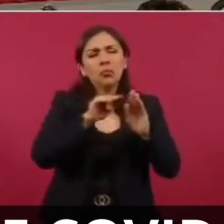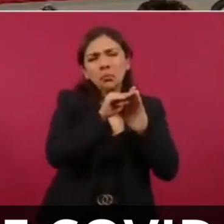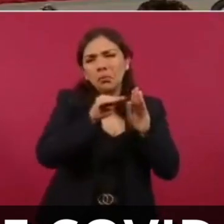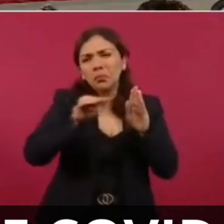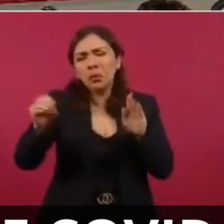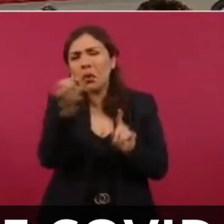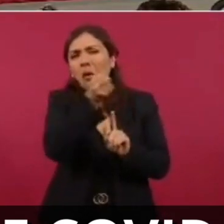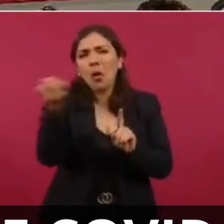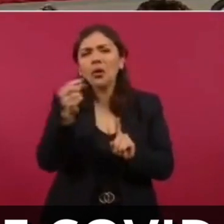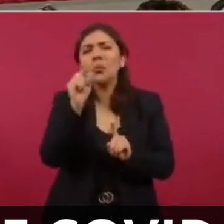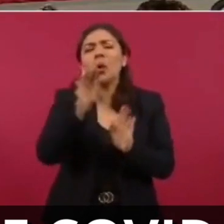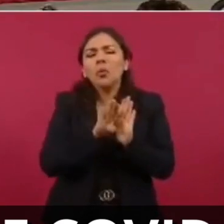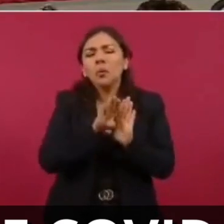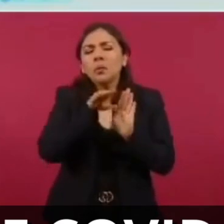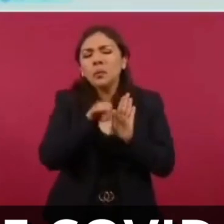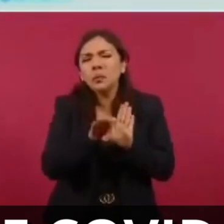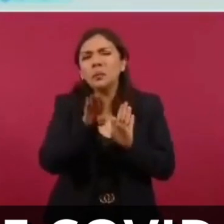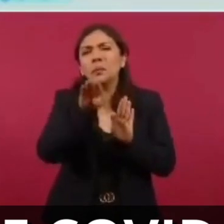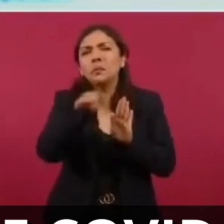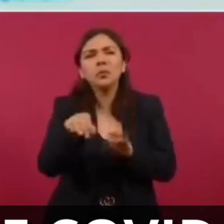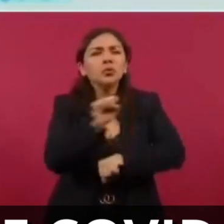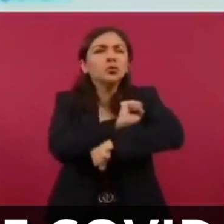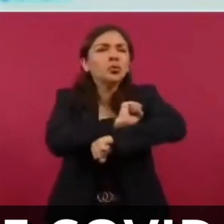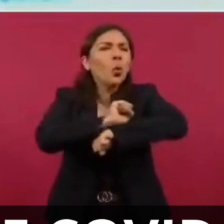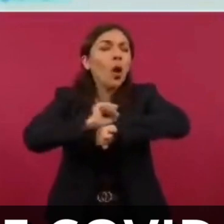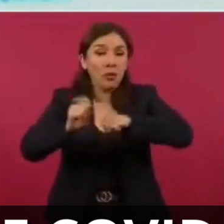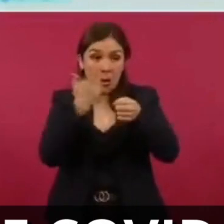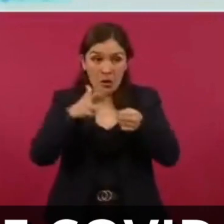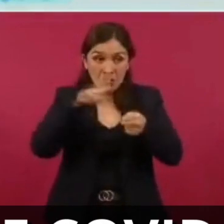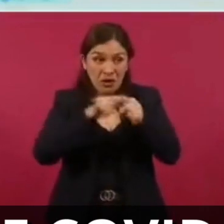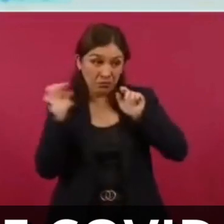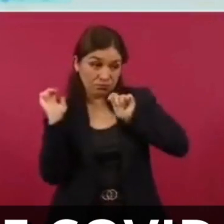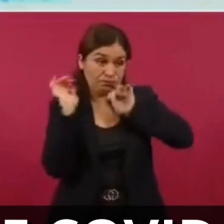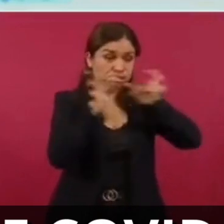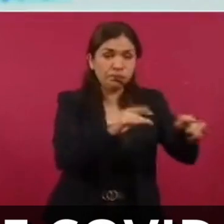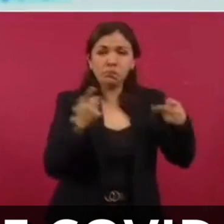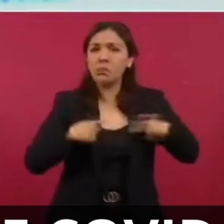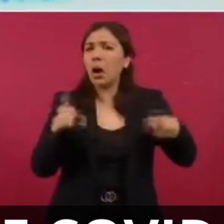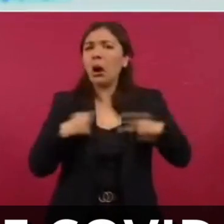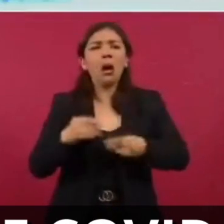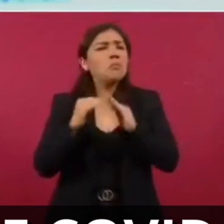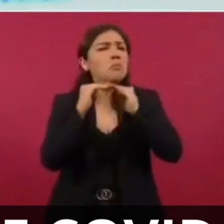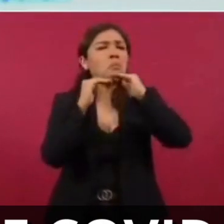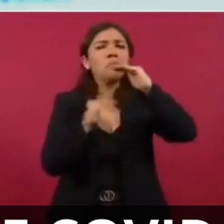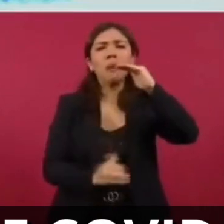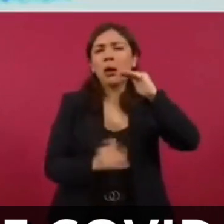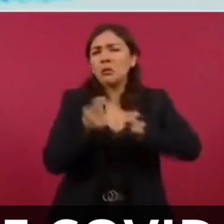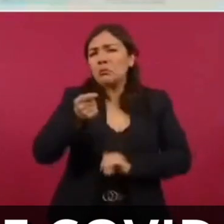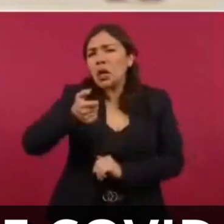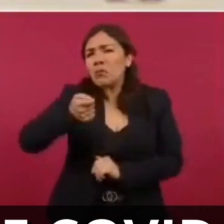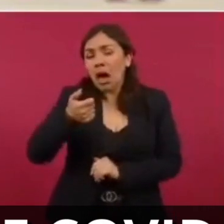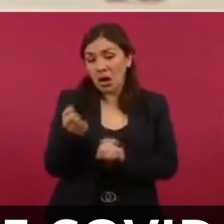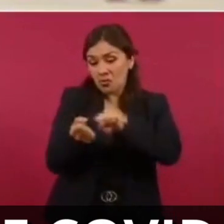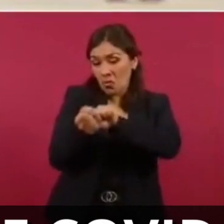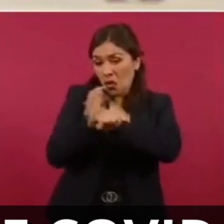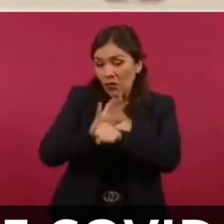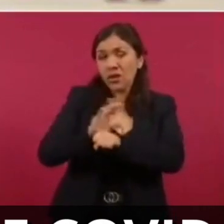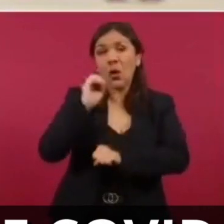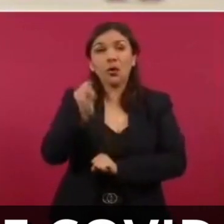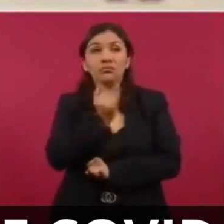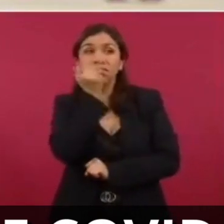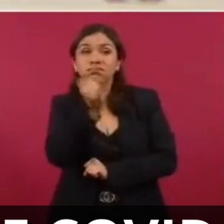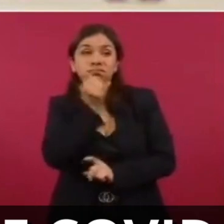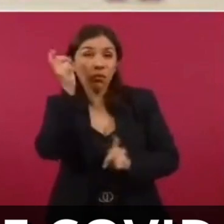con pequeñas fluctuaciones, pero ocupación mínima. Ya hay muy pocas personas hospitalizadas por COVID o por sospecha de